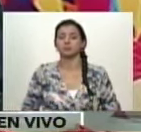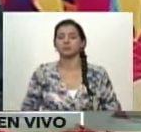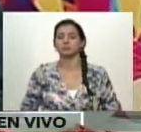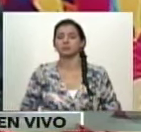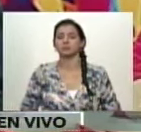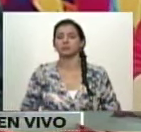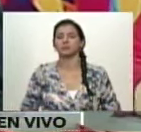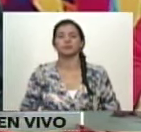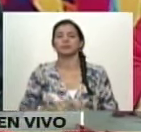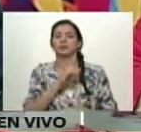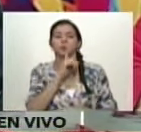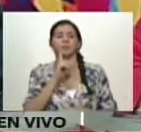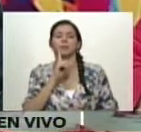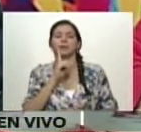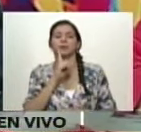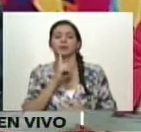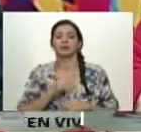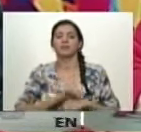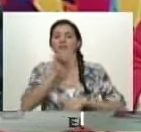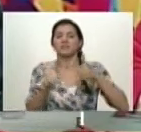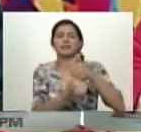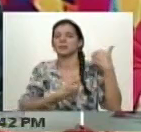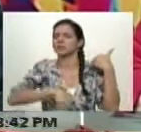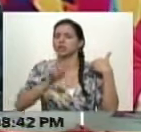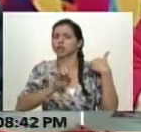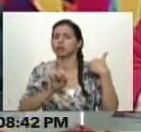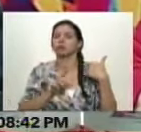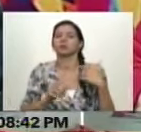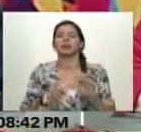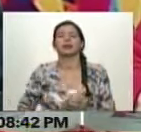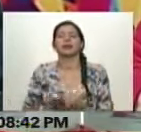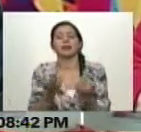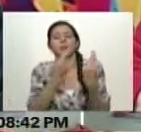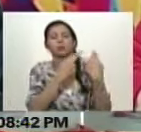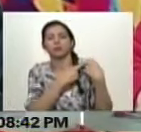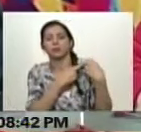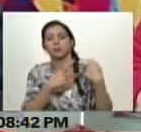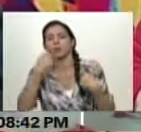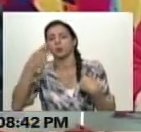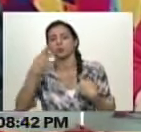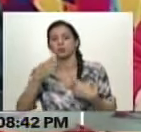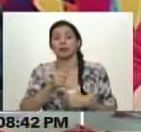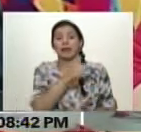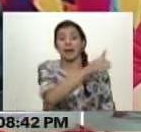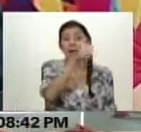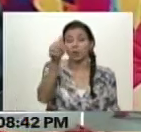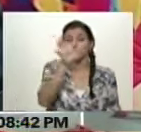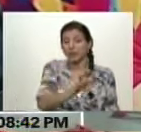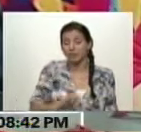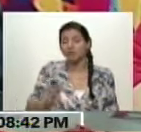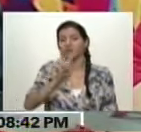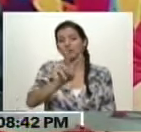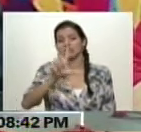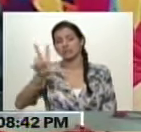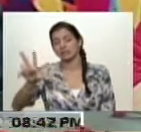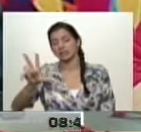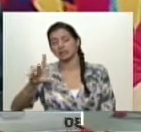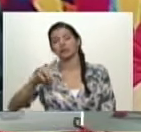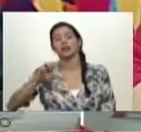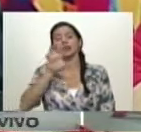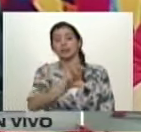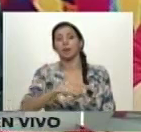responsables políticos por cada uno de los estados del país, 23 estados, más el distrito